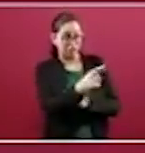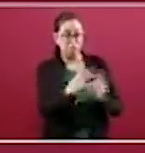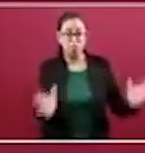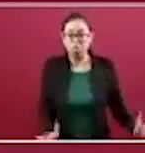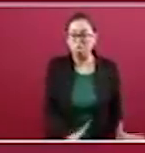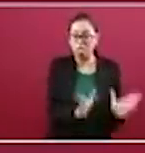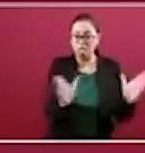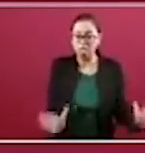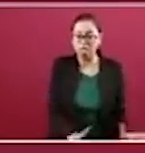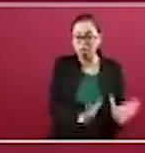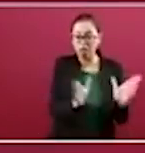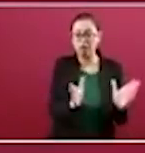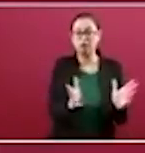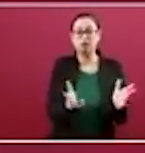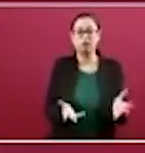exaltan